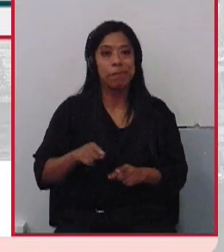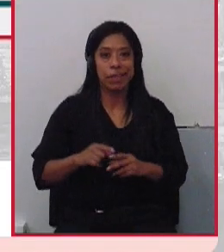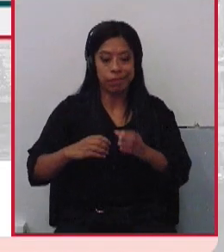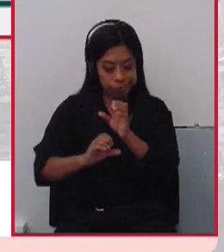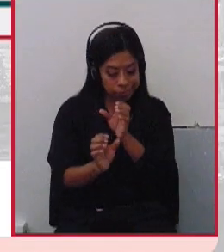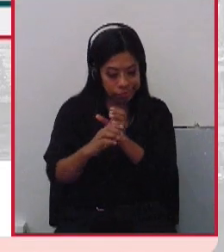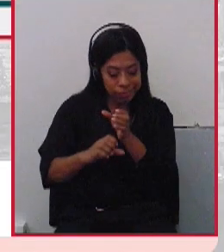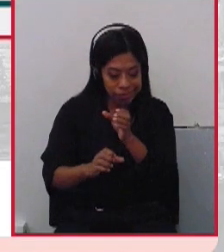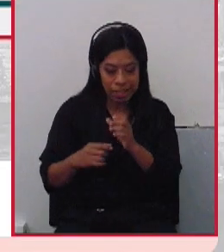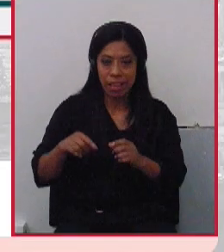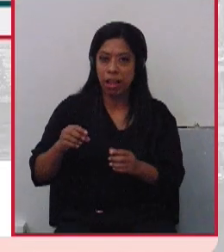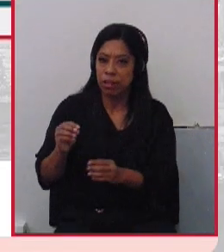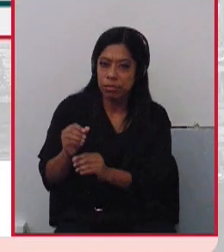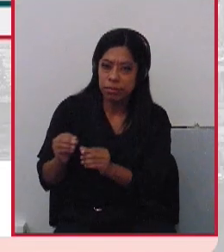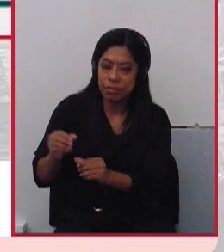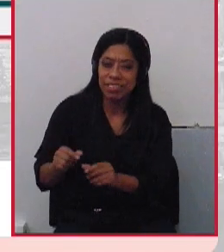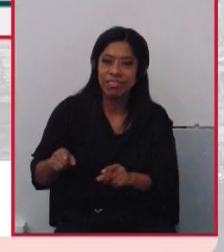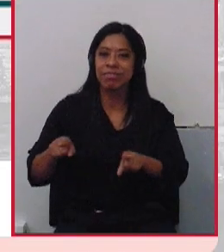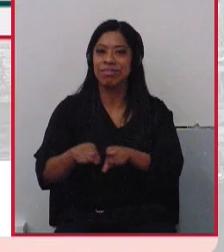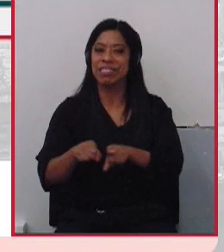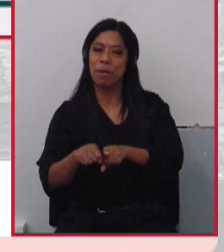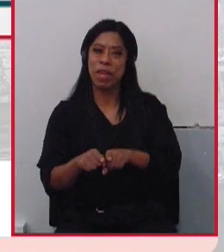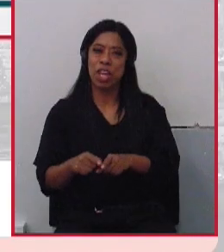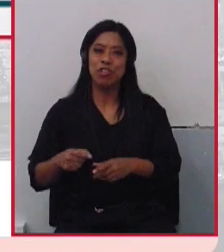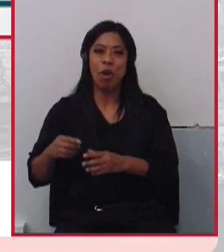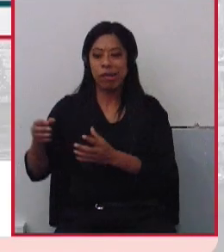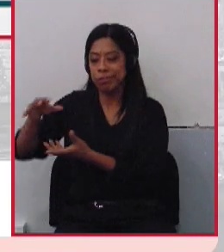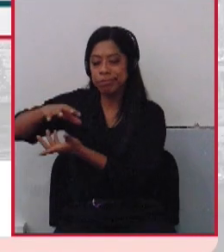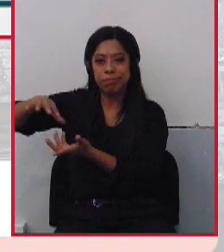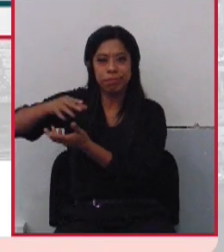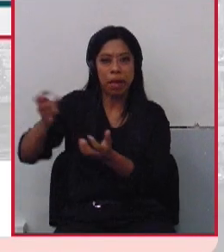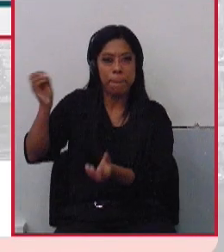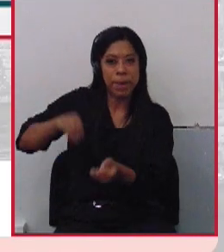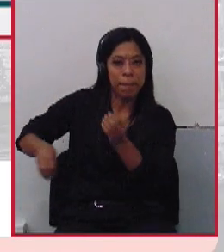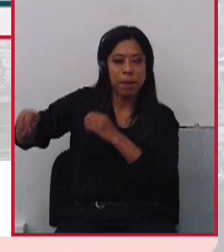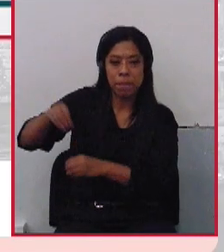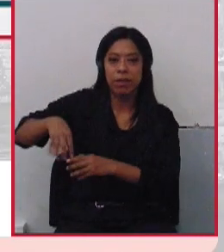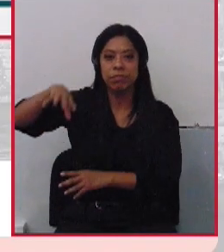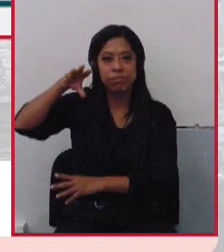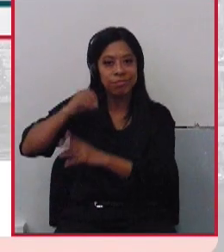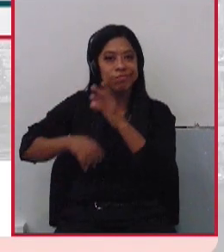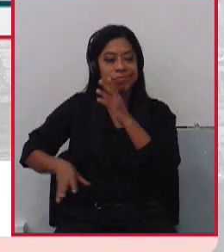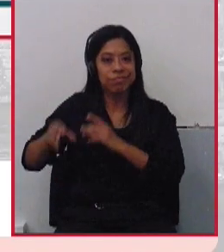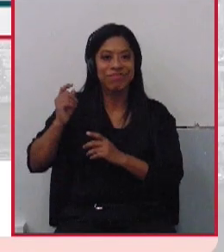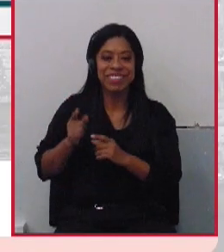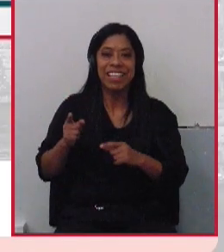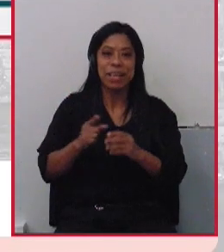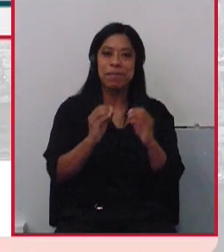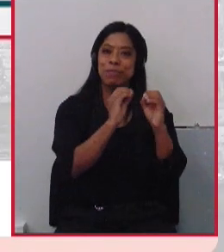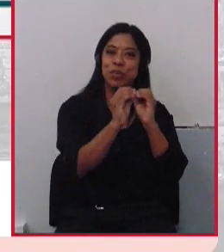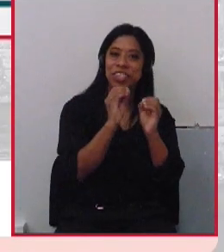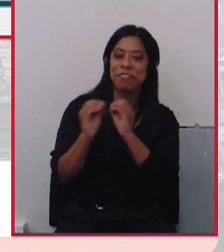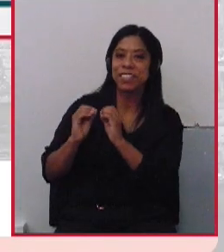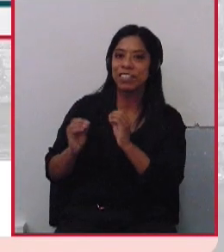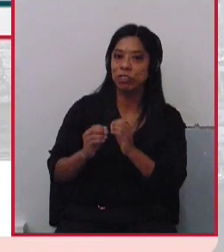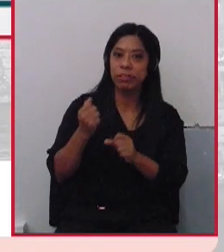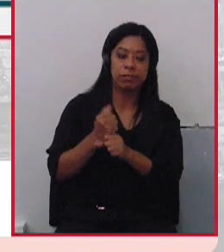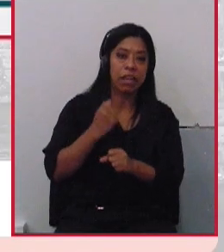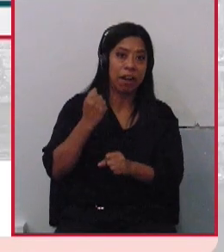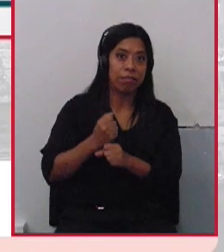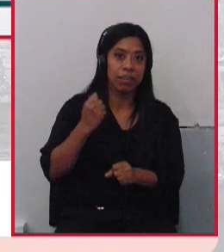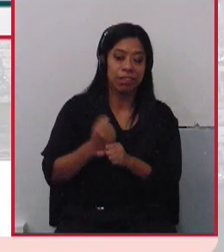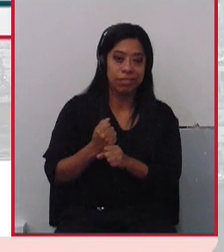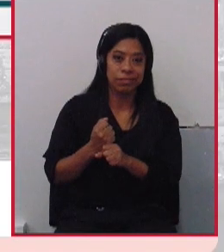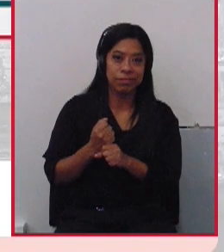laboratorio, las recetas operacionales que las hemos ido evolucionando, aprendiendo, las modificaciones que hemos ido